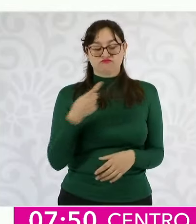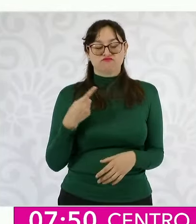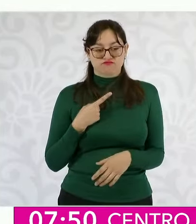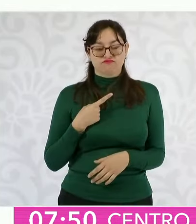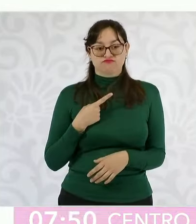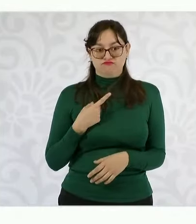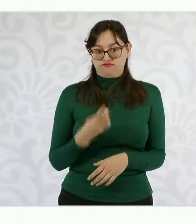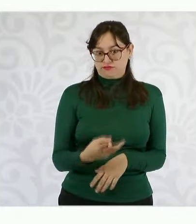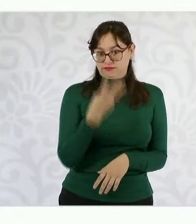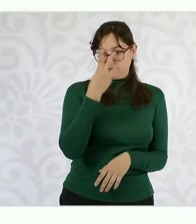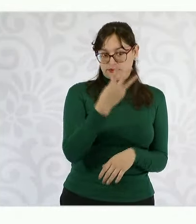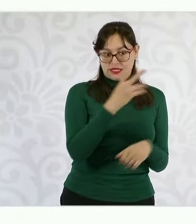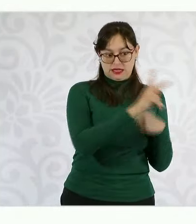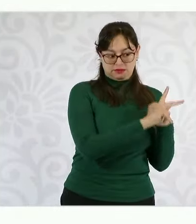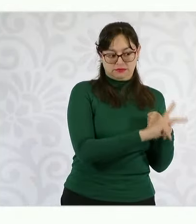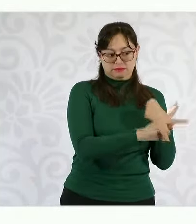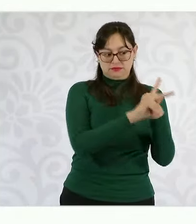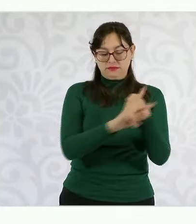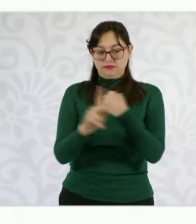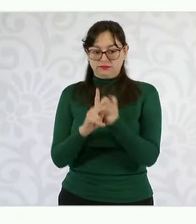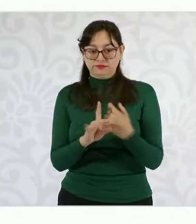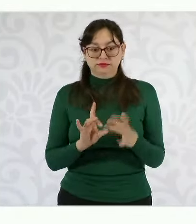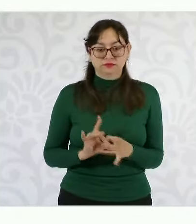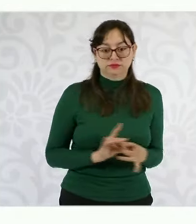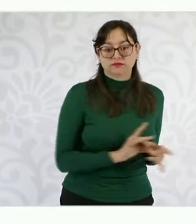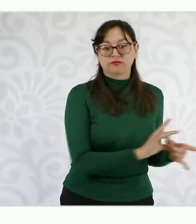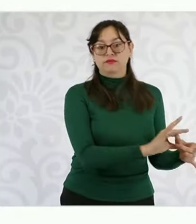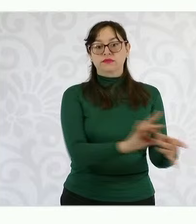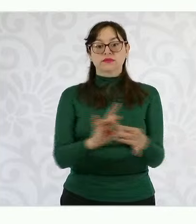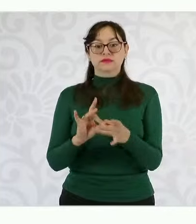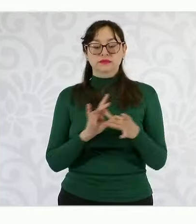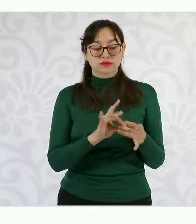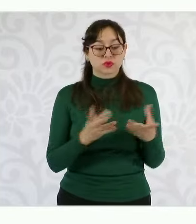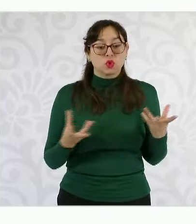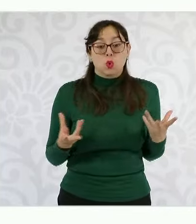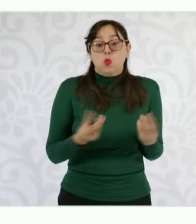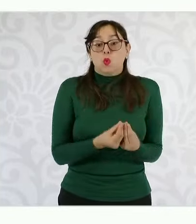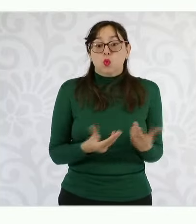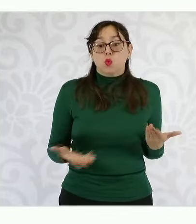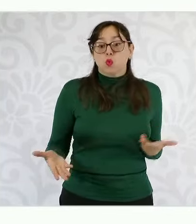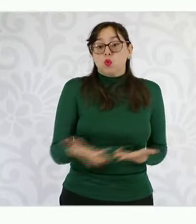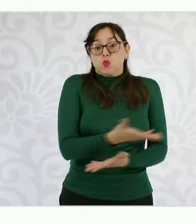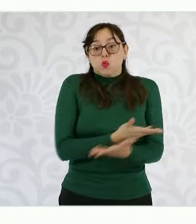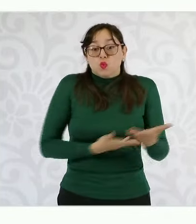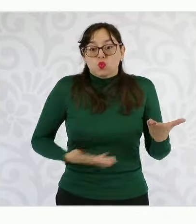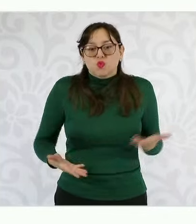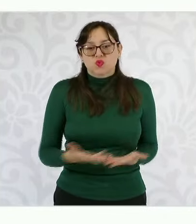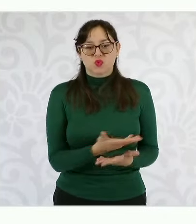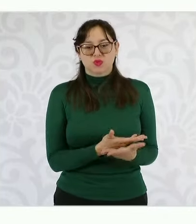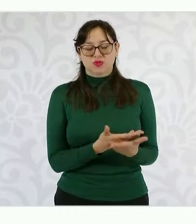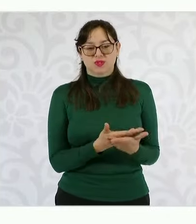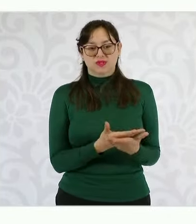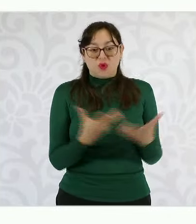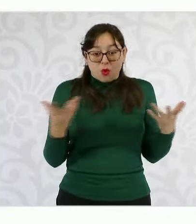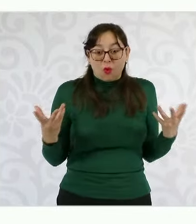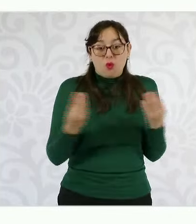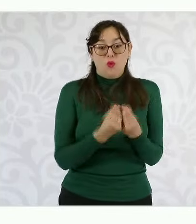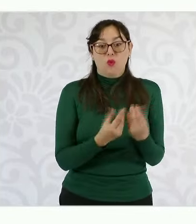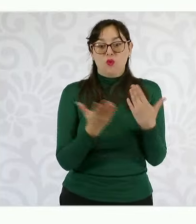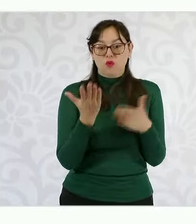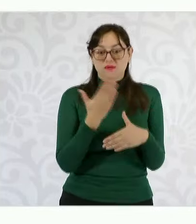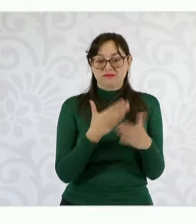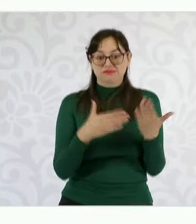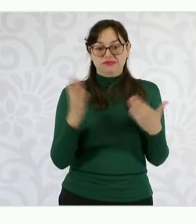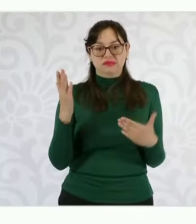tres países lograr esto. Todo lo que vaya contra la prosperidad compartida no funciona. Todo lo que sean